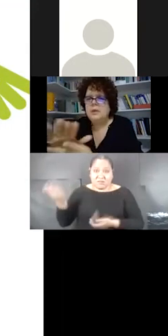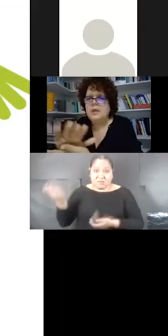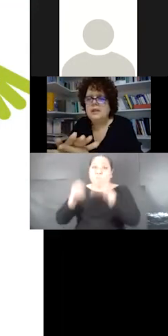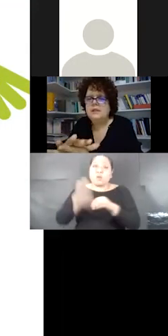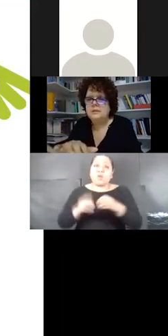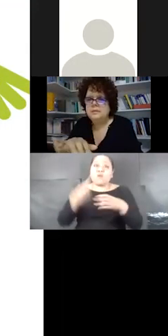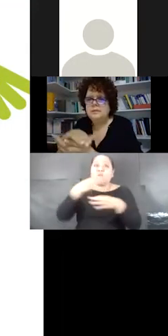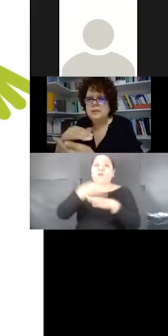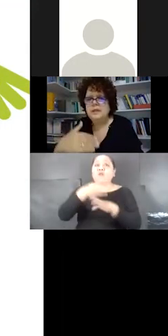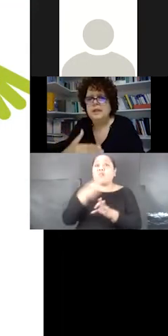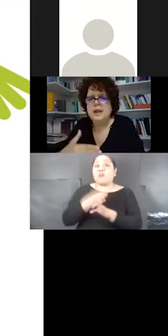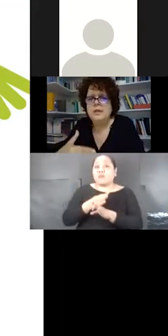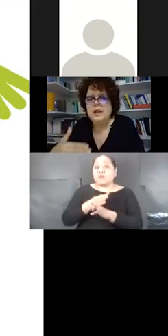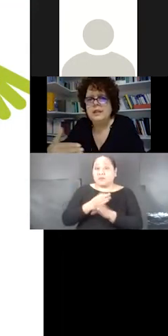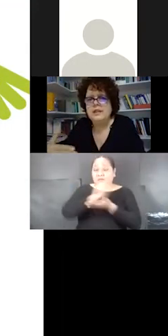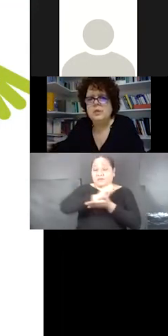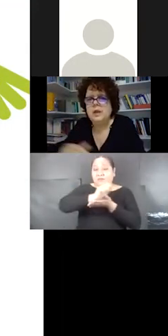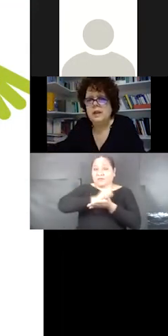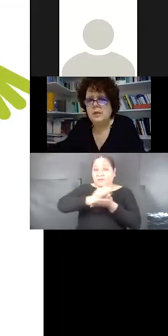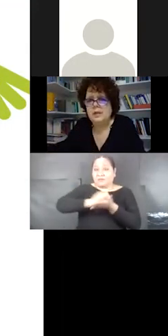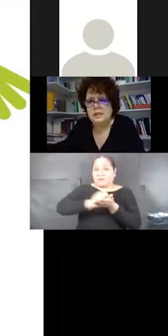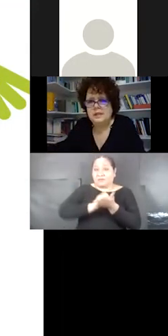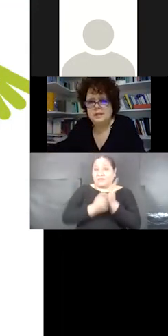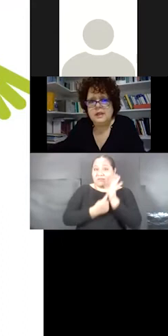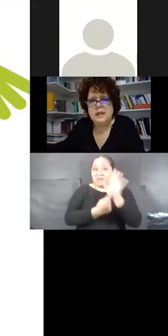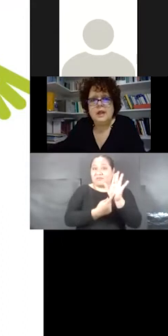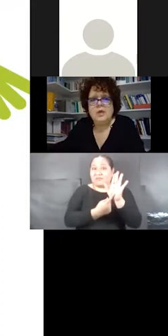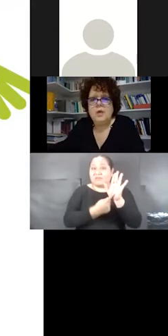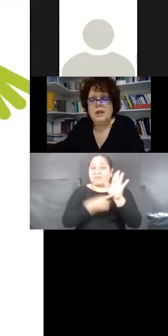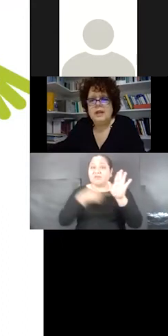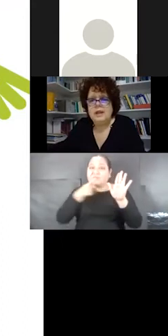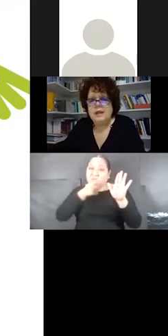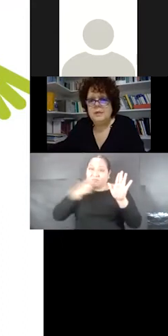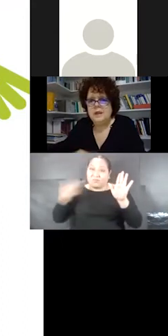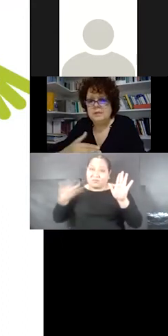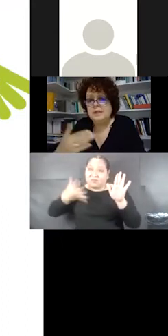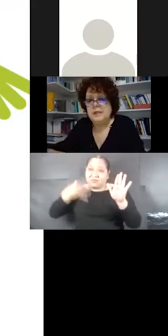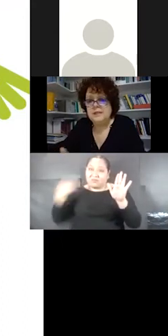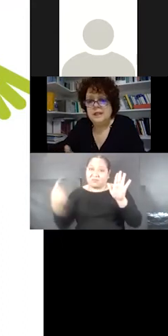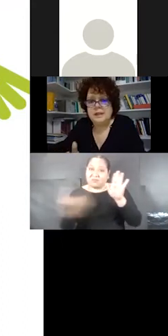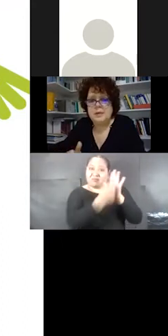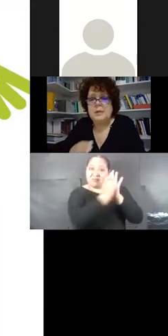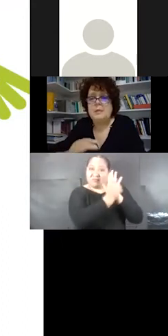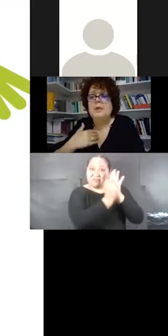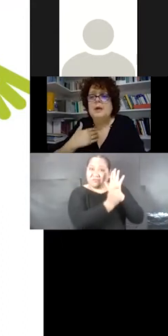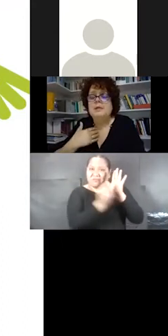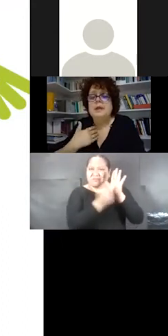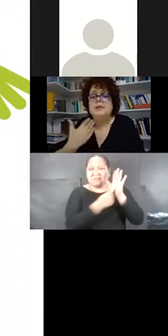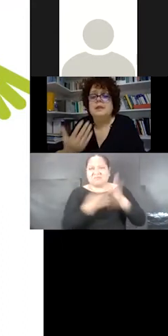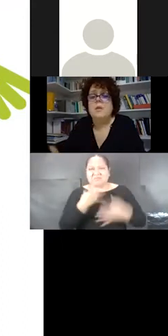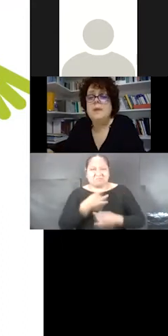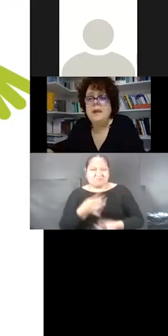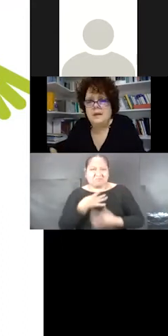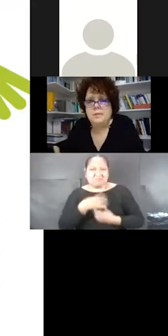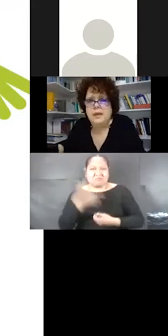desarrollando maneras de darle una escritura a la lengua de señas, lo cual es bastante interesante, pero también una tarea